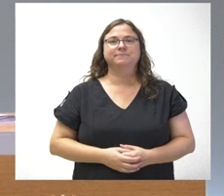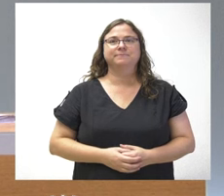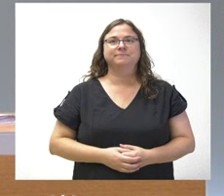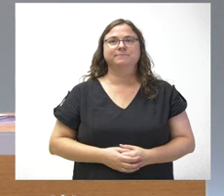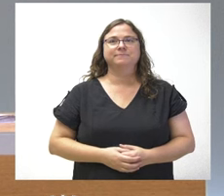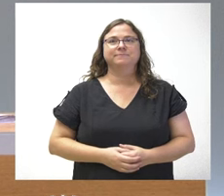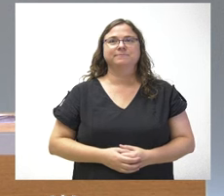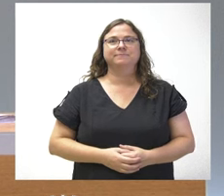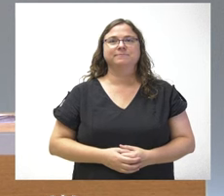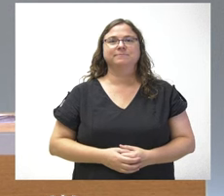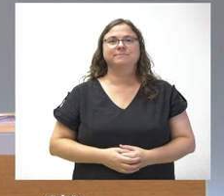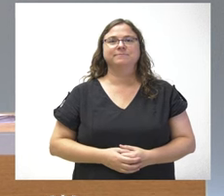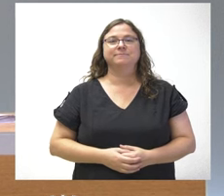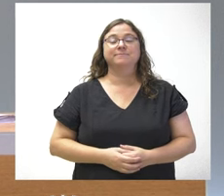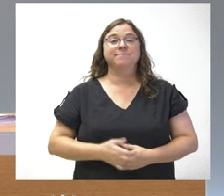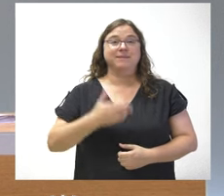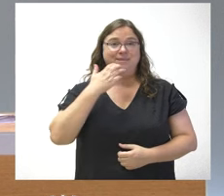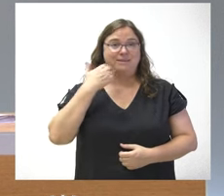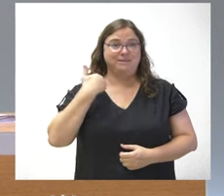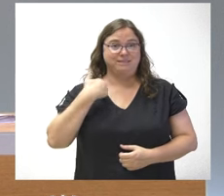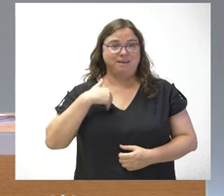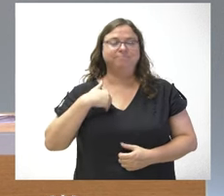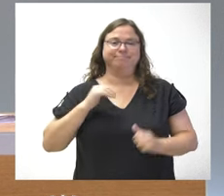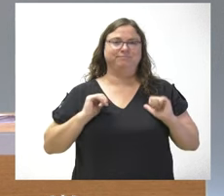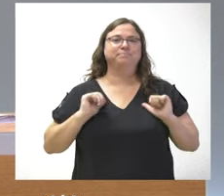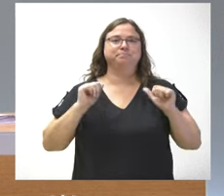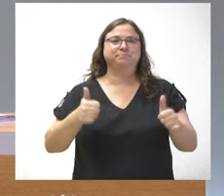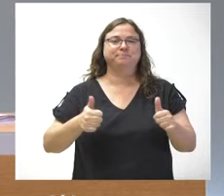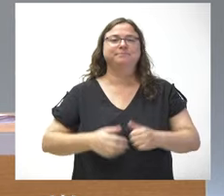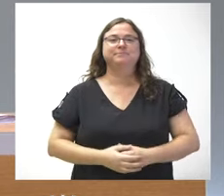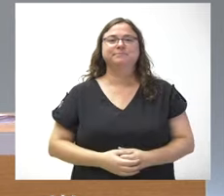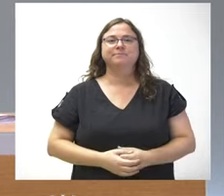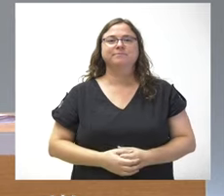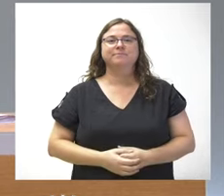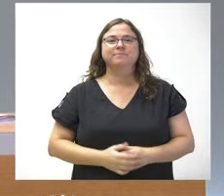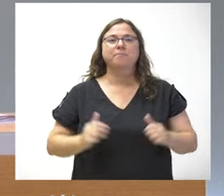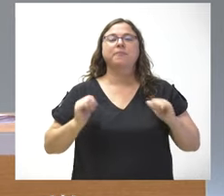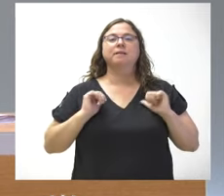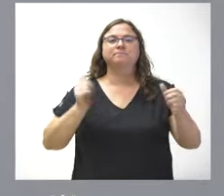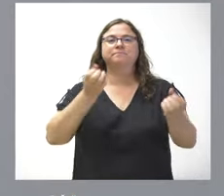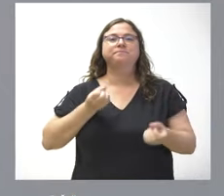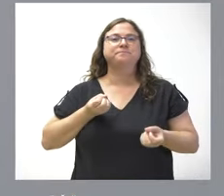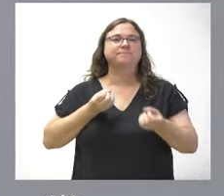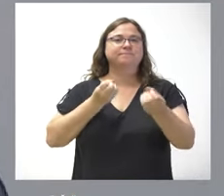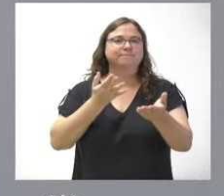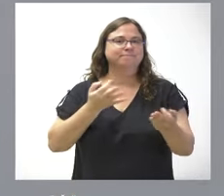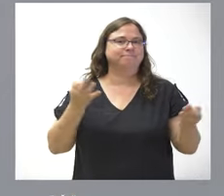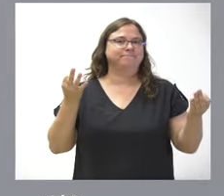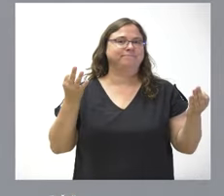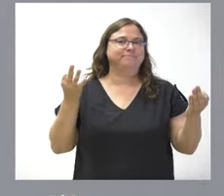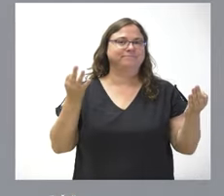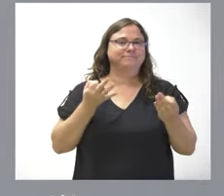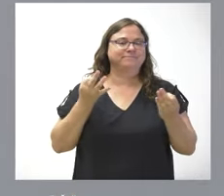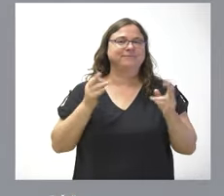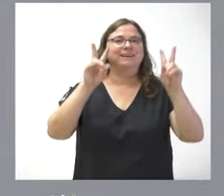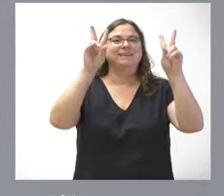presencia Pues si lo tienen ya comenzamos comunicando informando señalando Cuáles son los